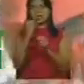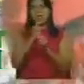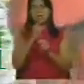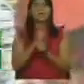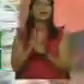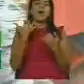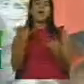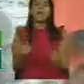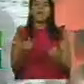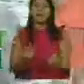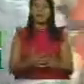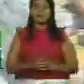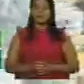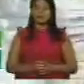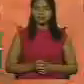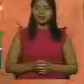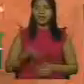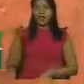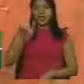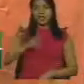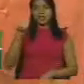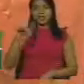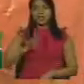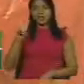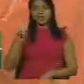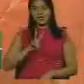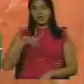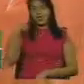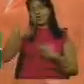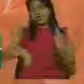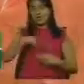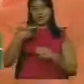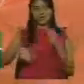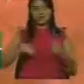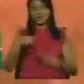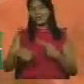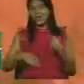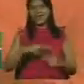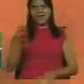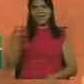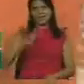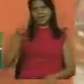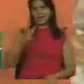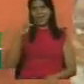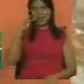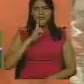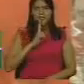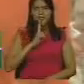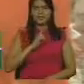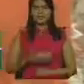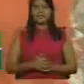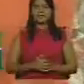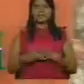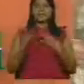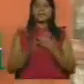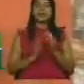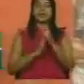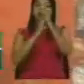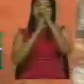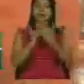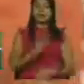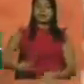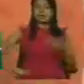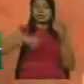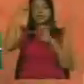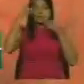que se está realizando en nuestra Venezuela revolucionaria, nuestra Venezuela bolivariana, bajo el liderazgo de nuestro